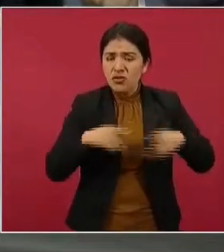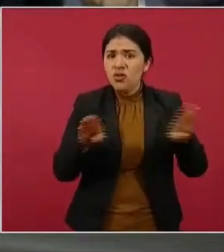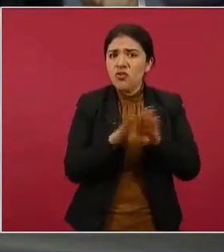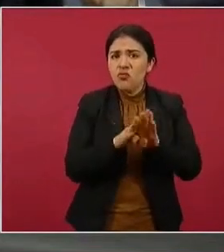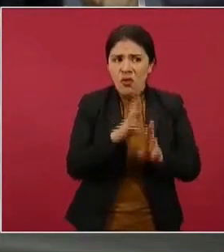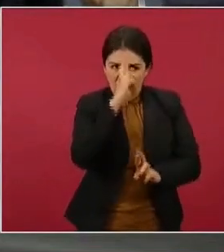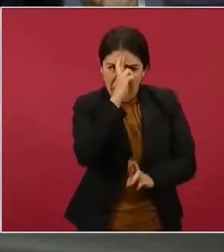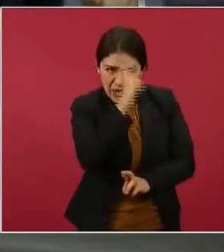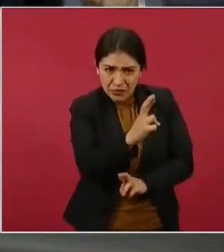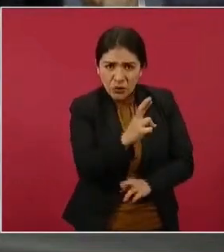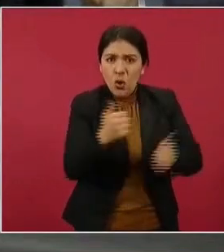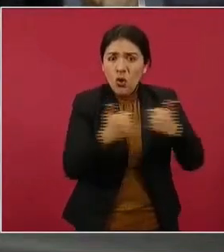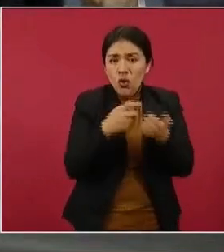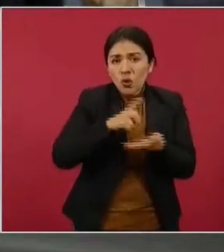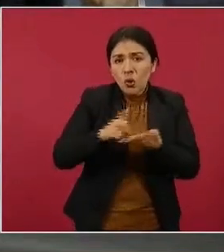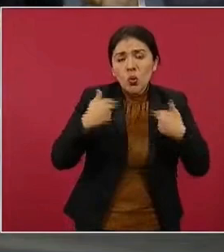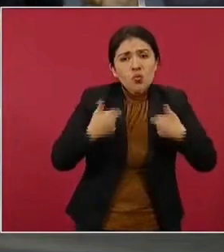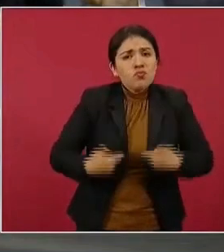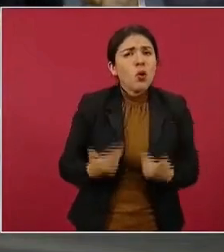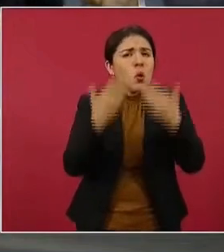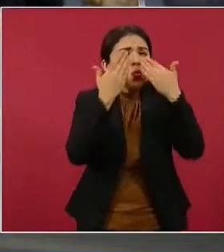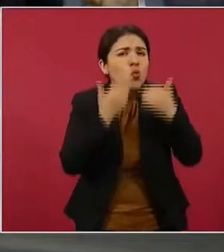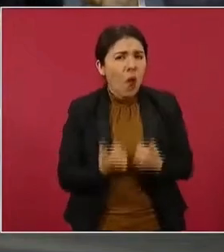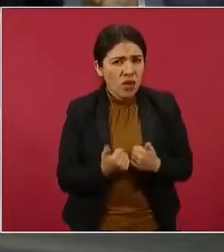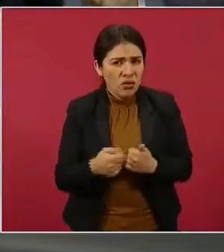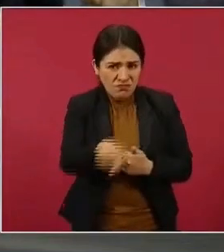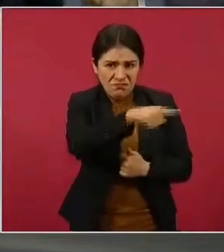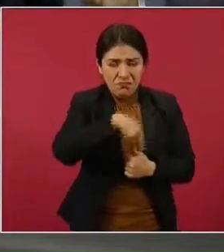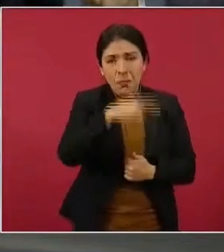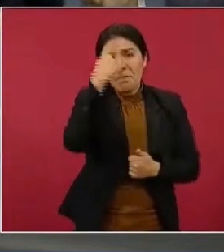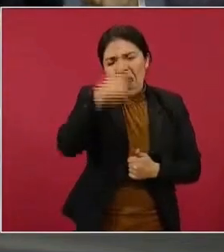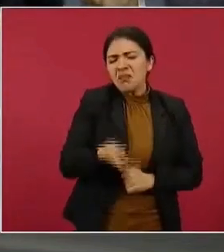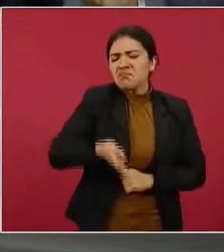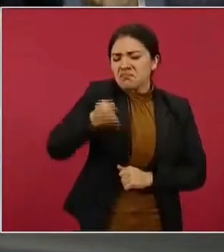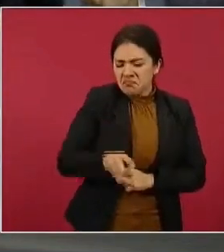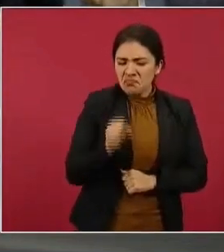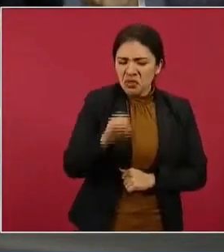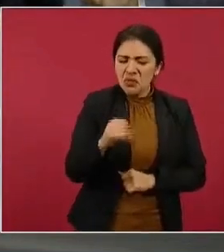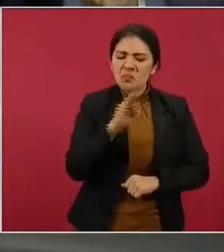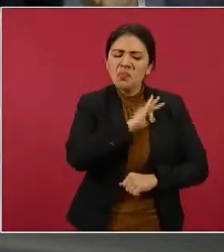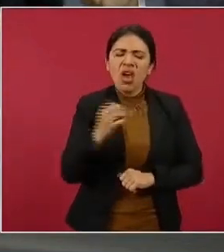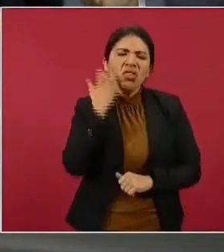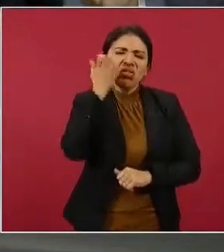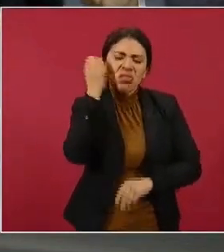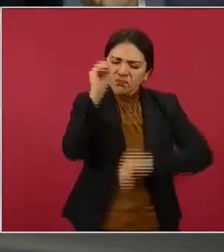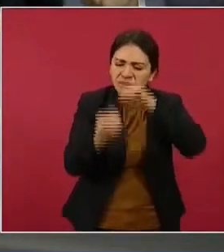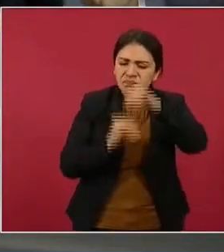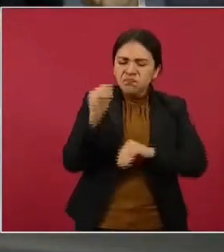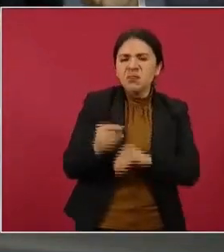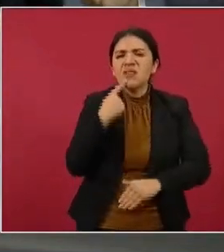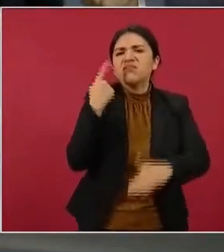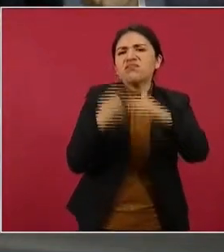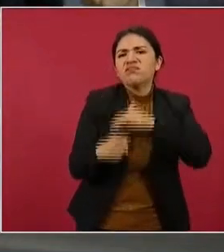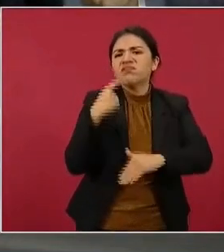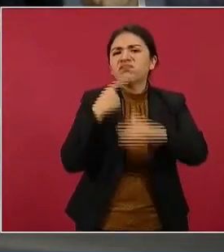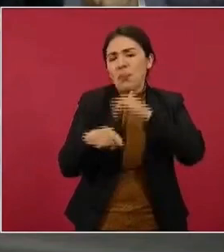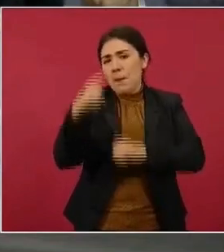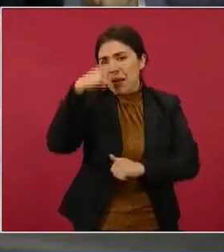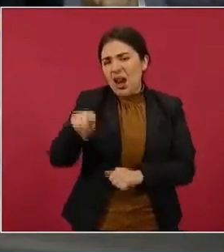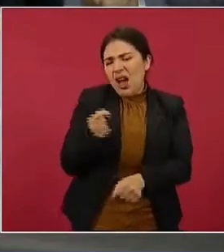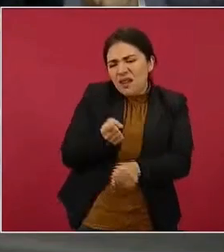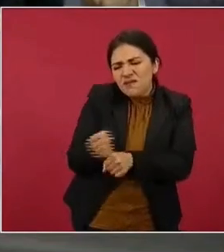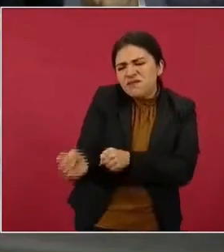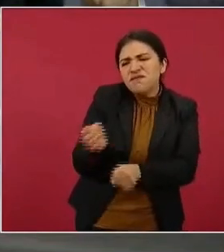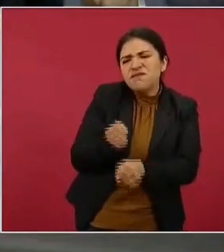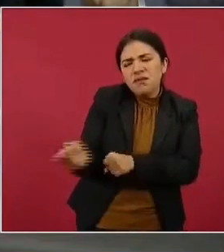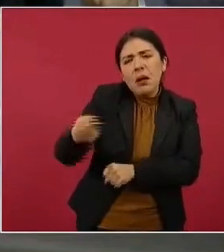ni respeto por los derechos humanos, dispuestos ¿a qué? A la fabricación de delitos con el empleo de la tortura para arrancar